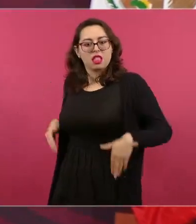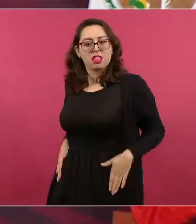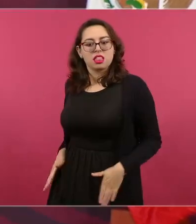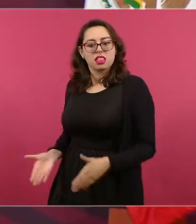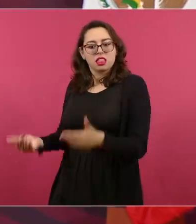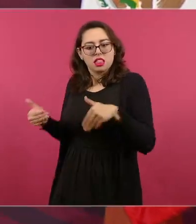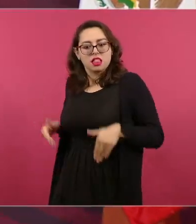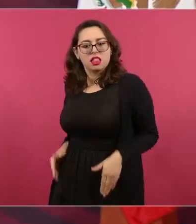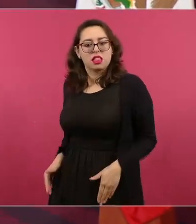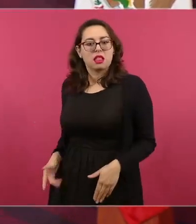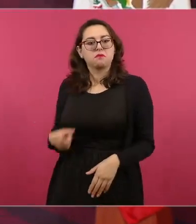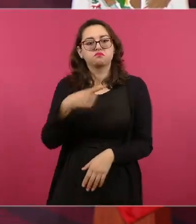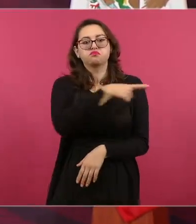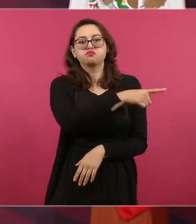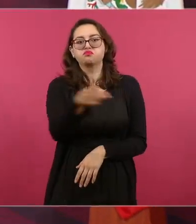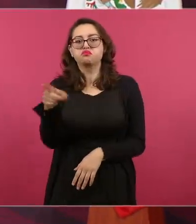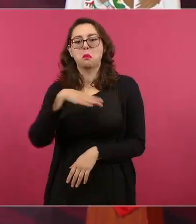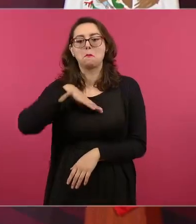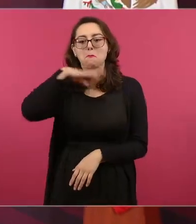impunemente.